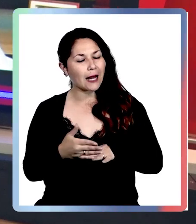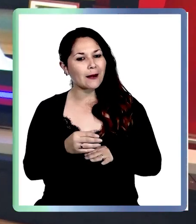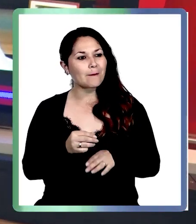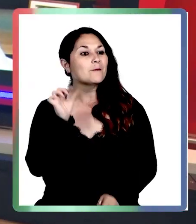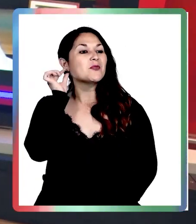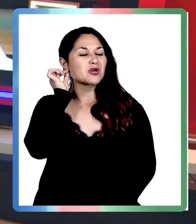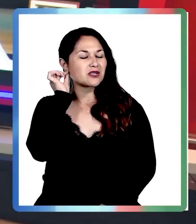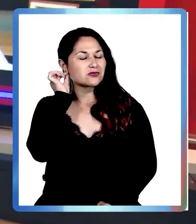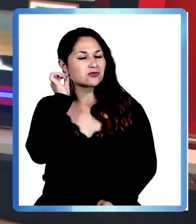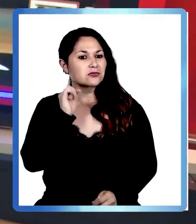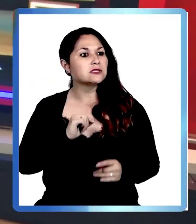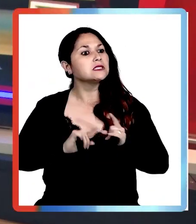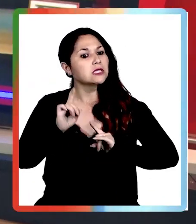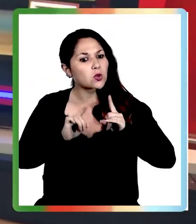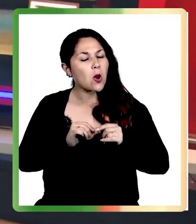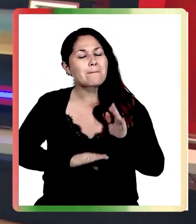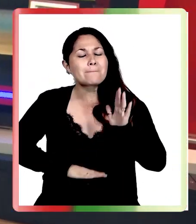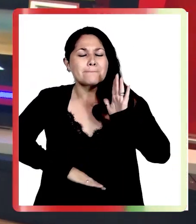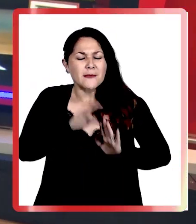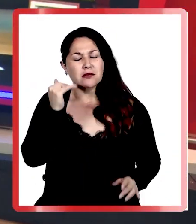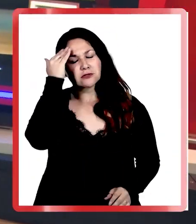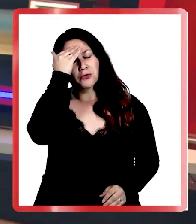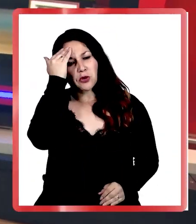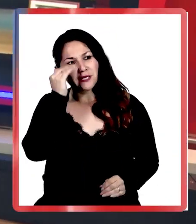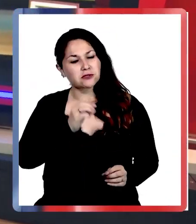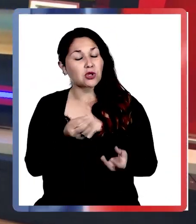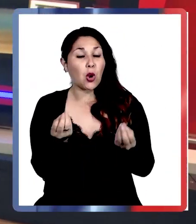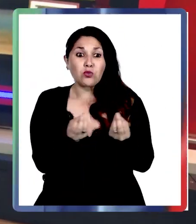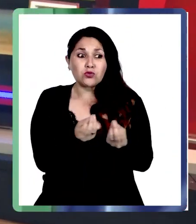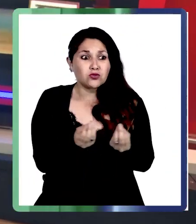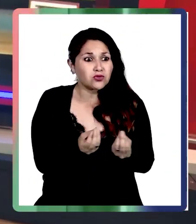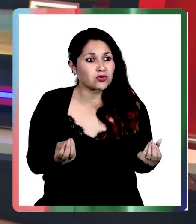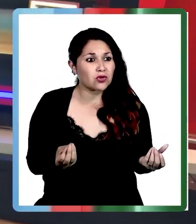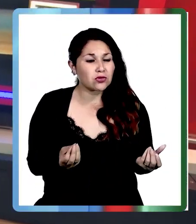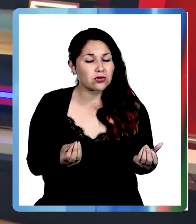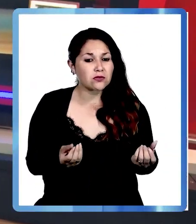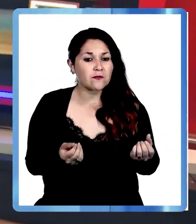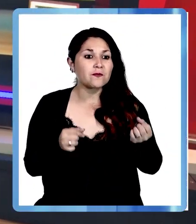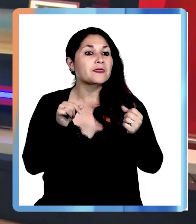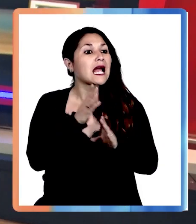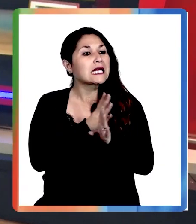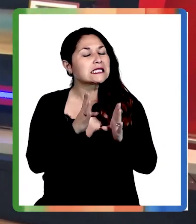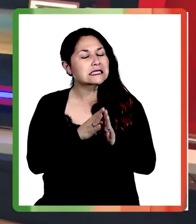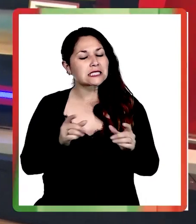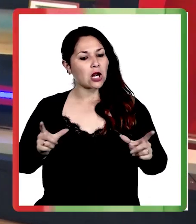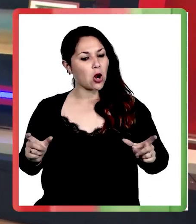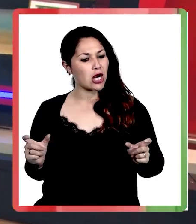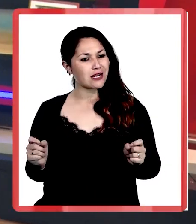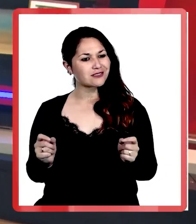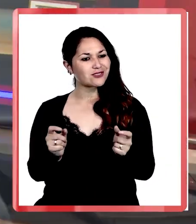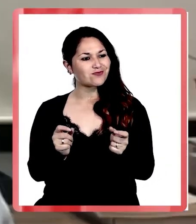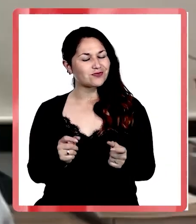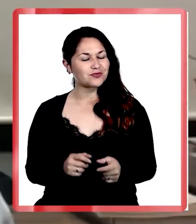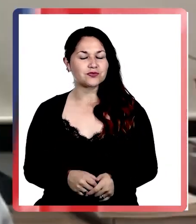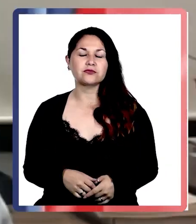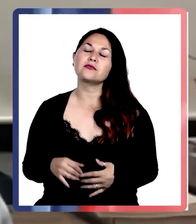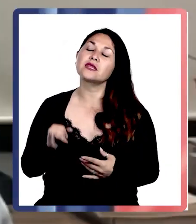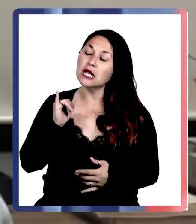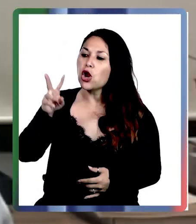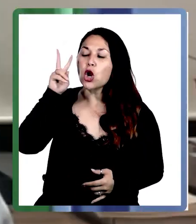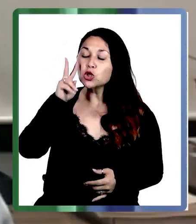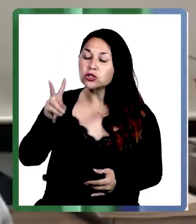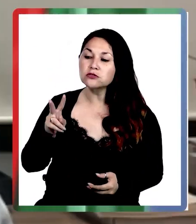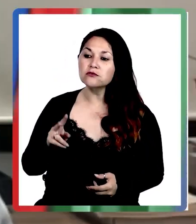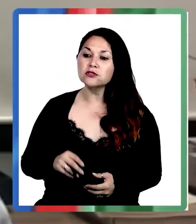mujeres. Y algo que es más preocupante aún, que muchos de esos retrasos se producen entre pacientes oncológicos. A mí me